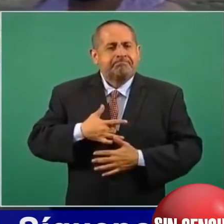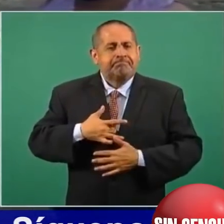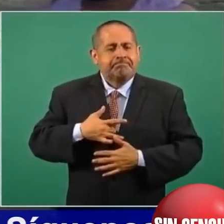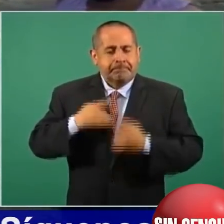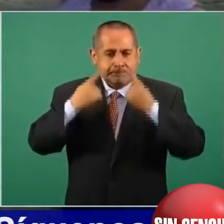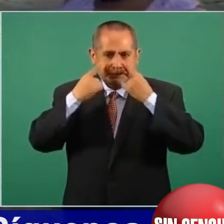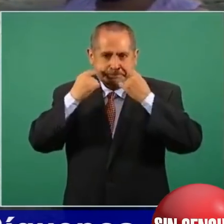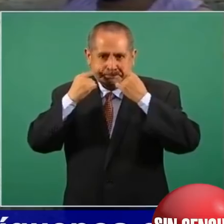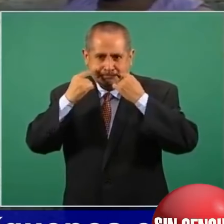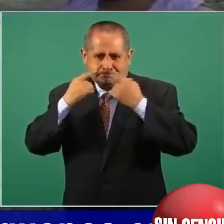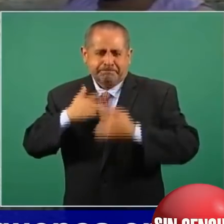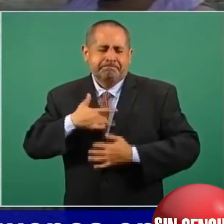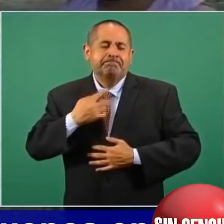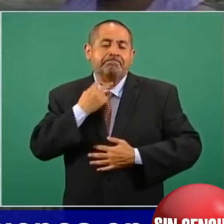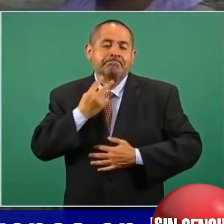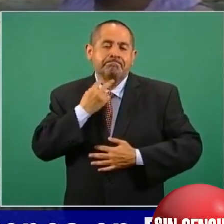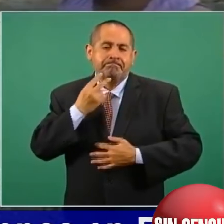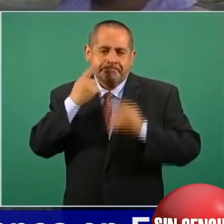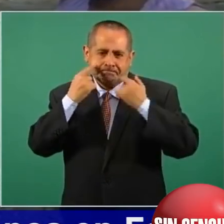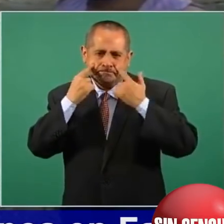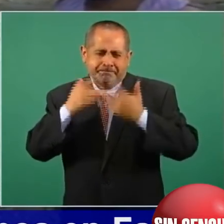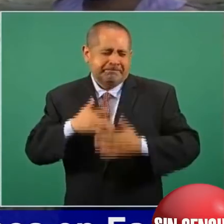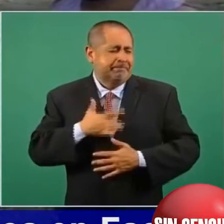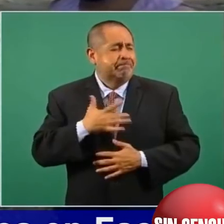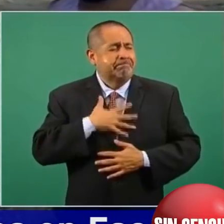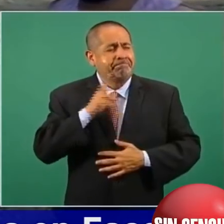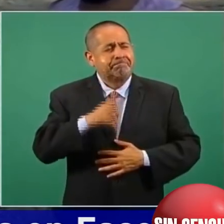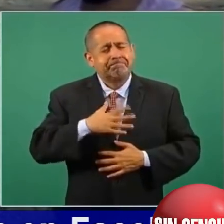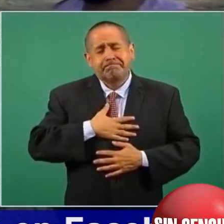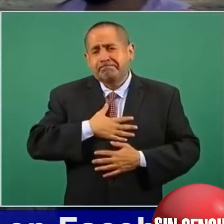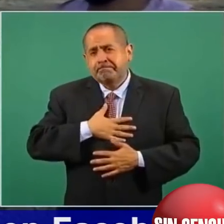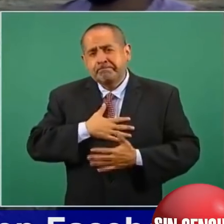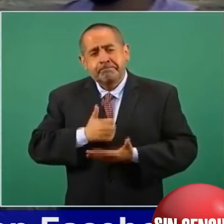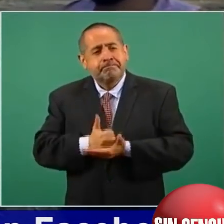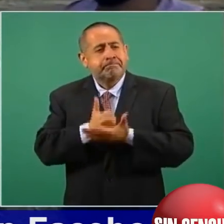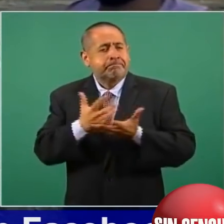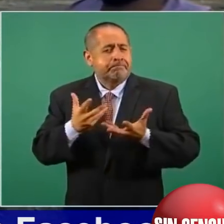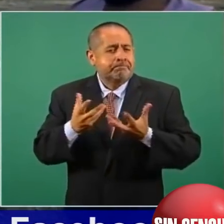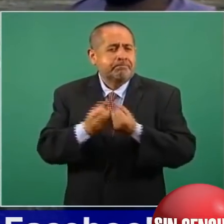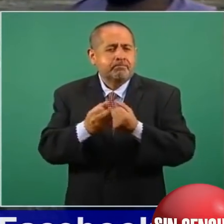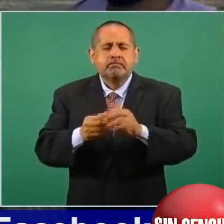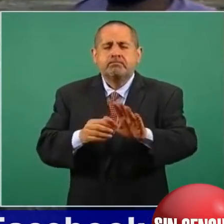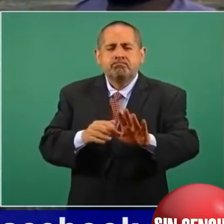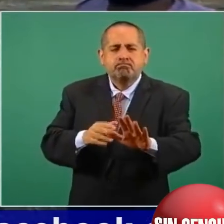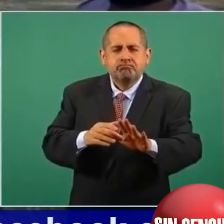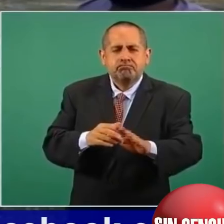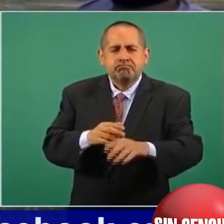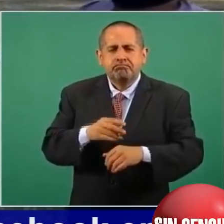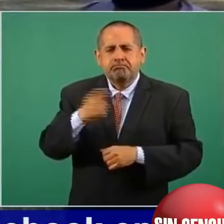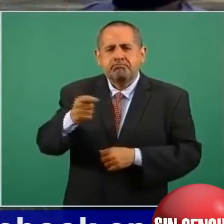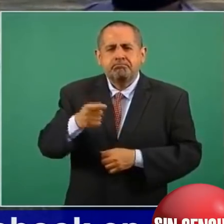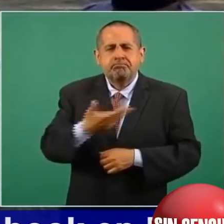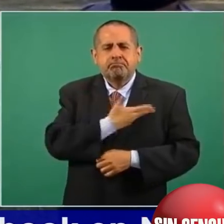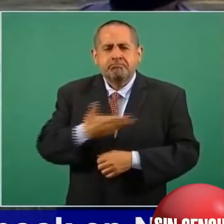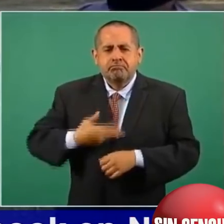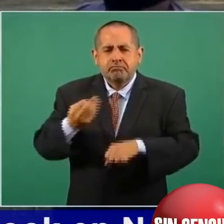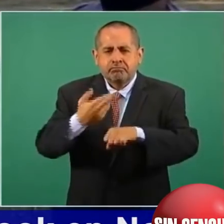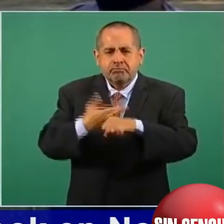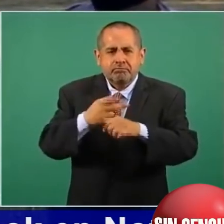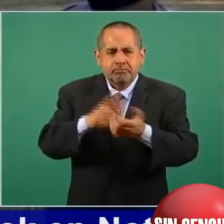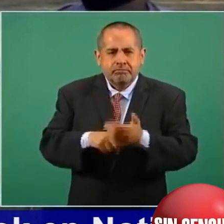muy orgullosa de haber colaborado con este programa. Corazón, ¿tú eres presidenta o eres